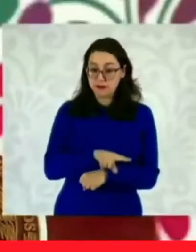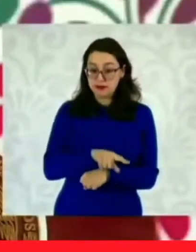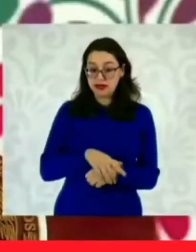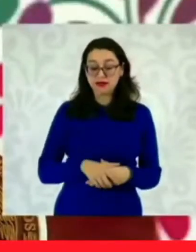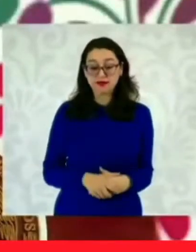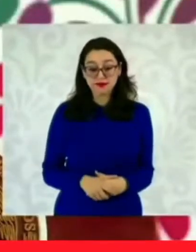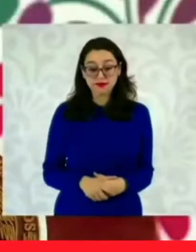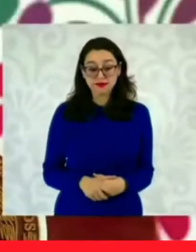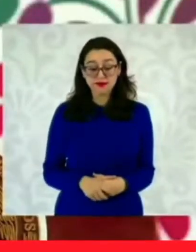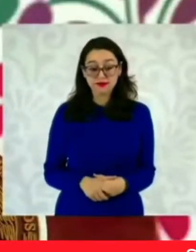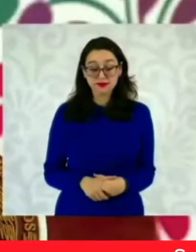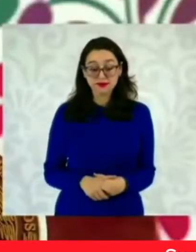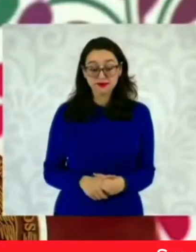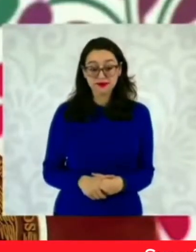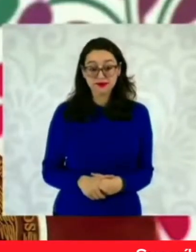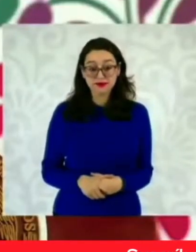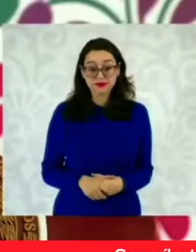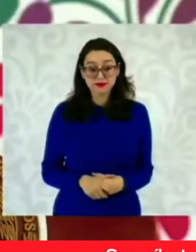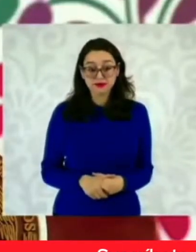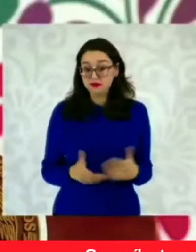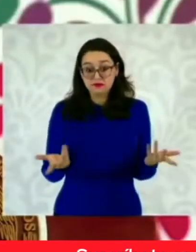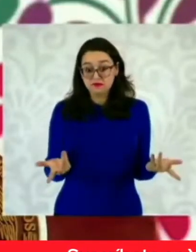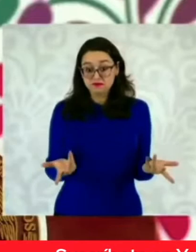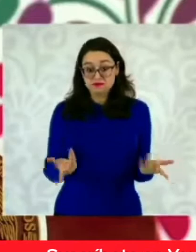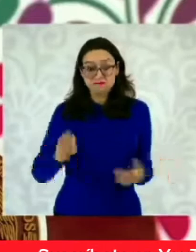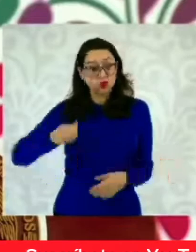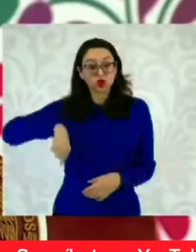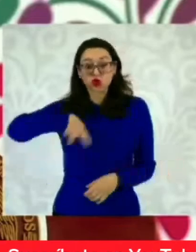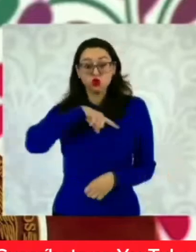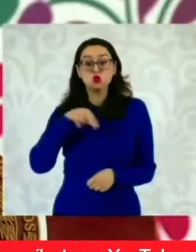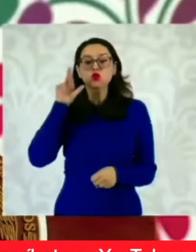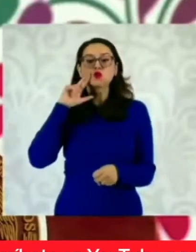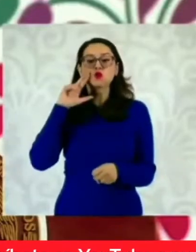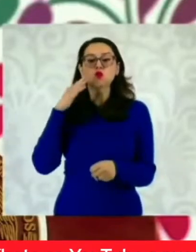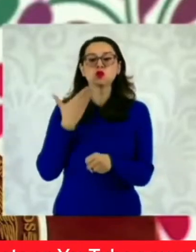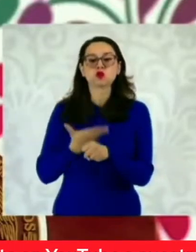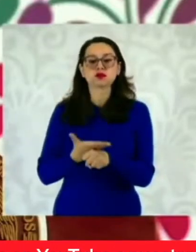Pero eso es algo que es una responsabilidad.